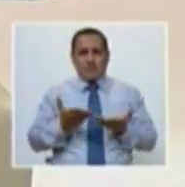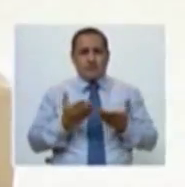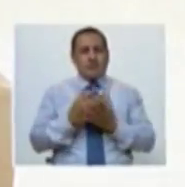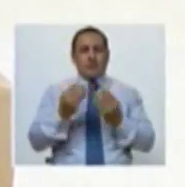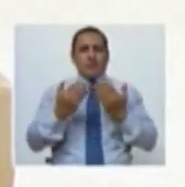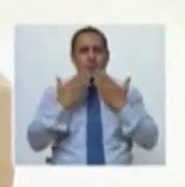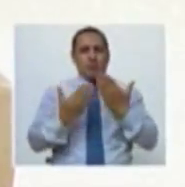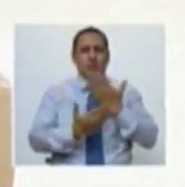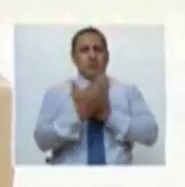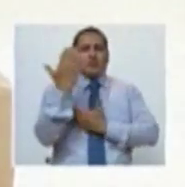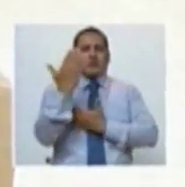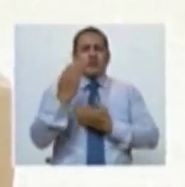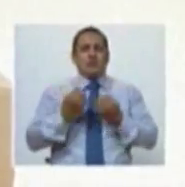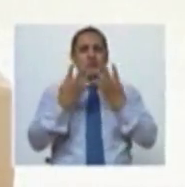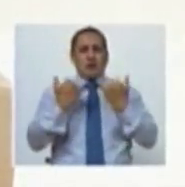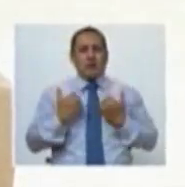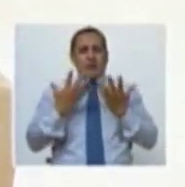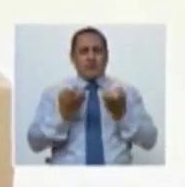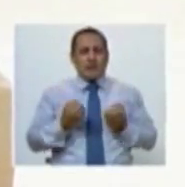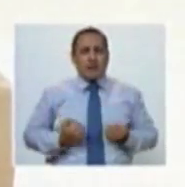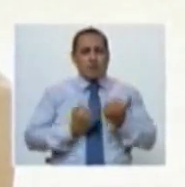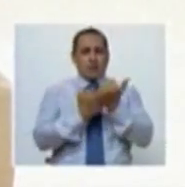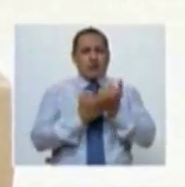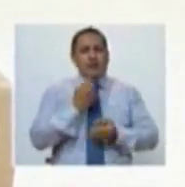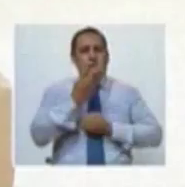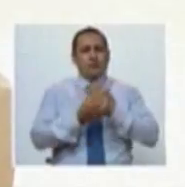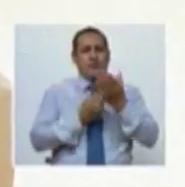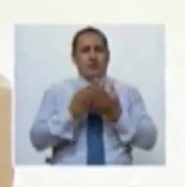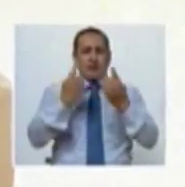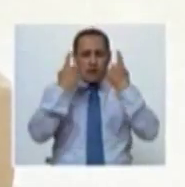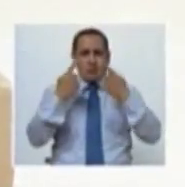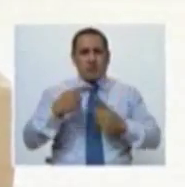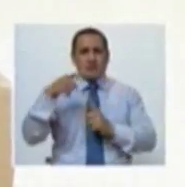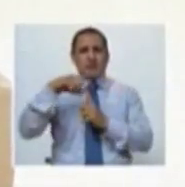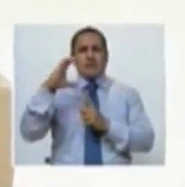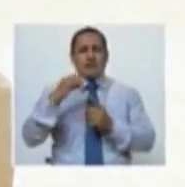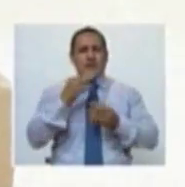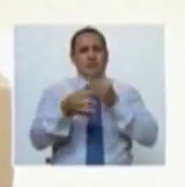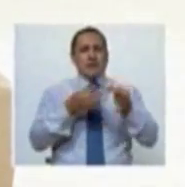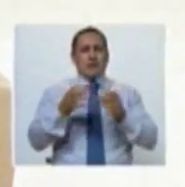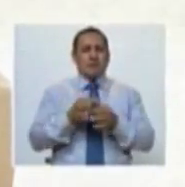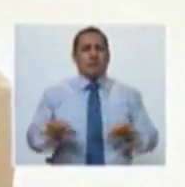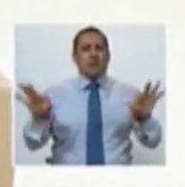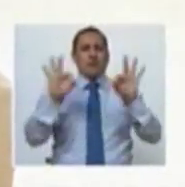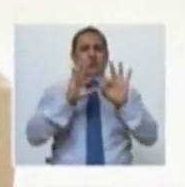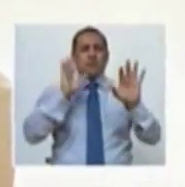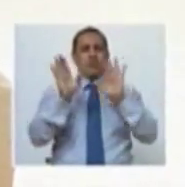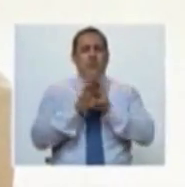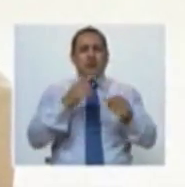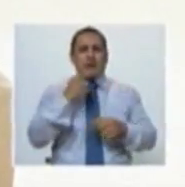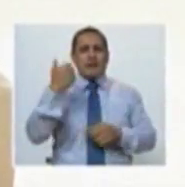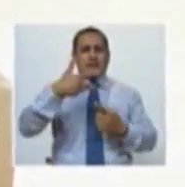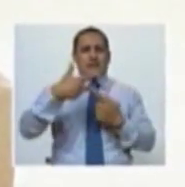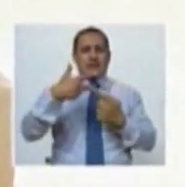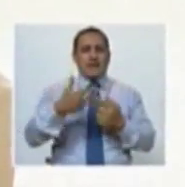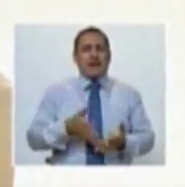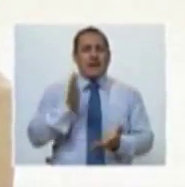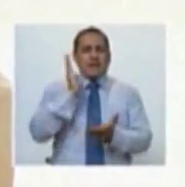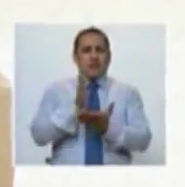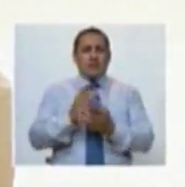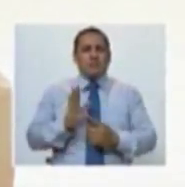Muy buenos días. Dispuesto a poder comentar la sentencia, que es de suma relevancia en la medida de que es la tercera sentencia que el